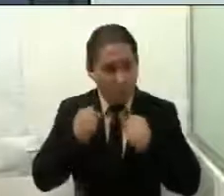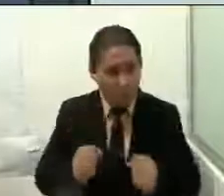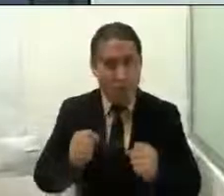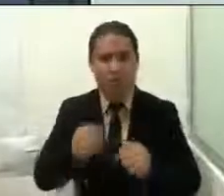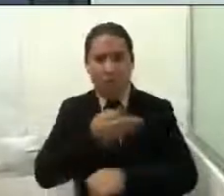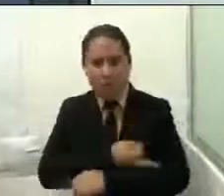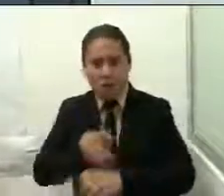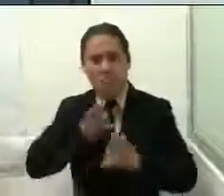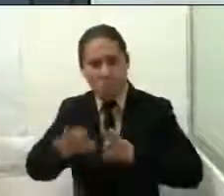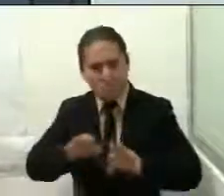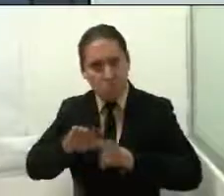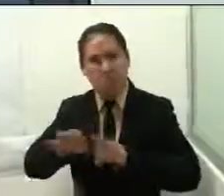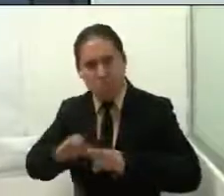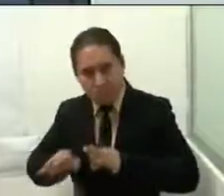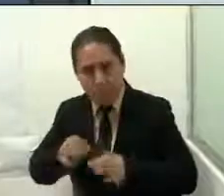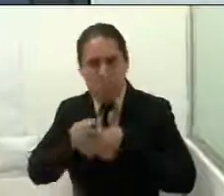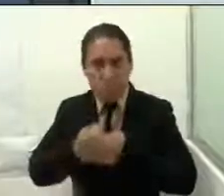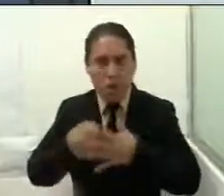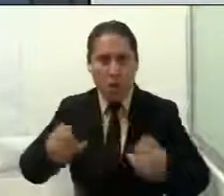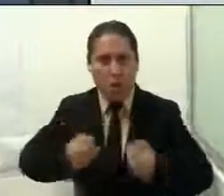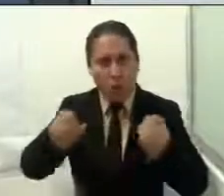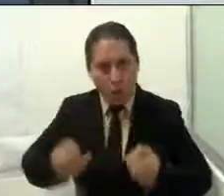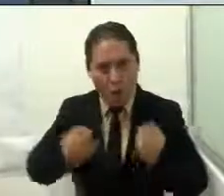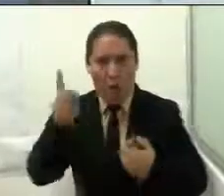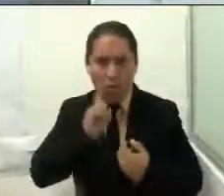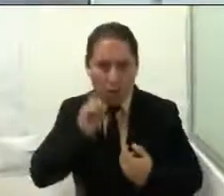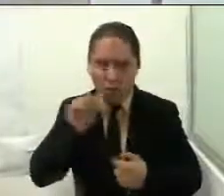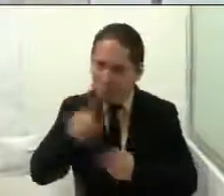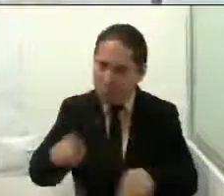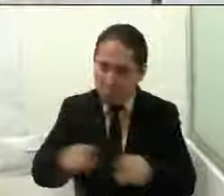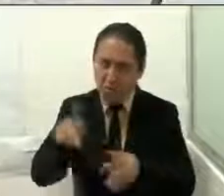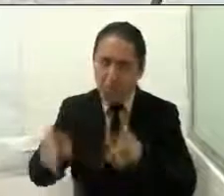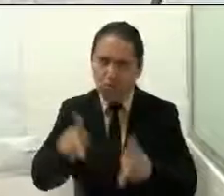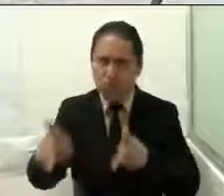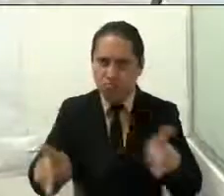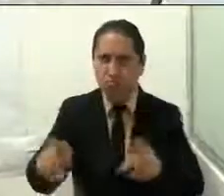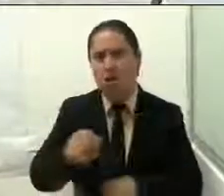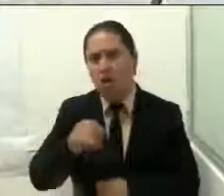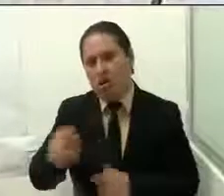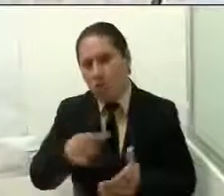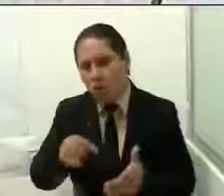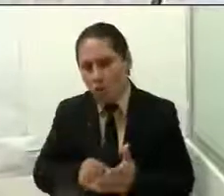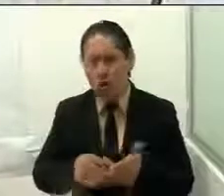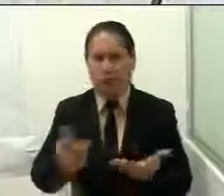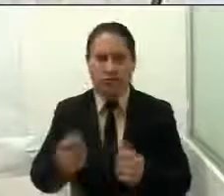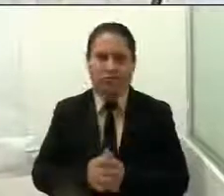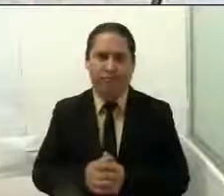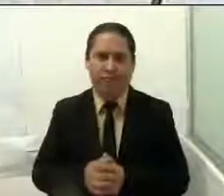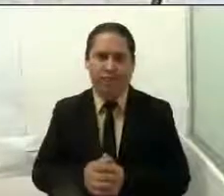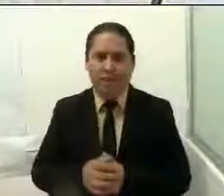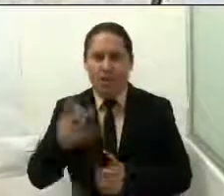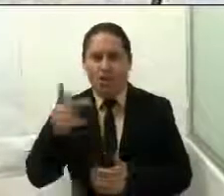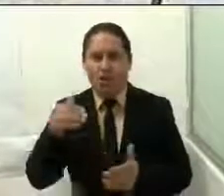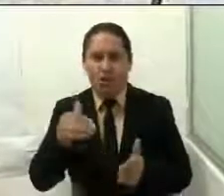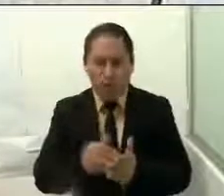que incluye a mujeres y jóvenes del medio rural al impulsar 8 mil 300